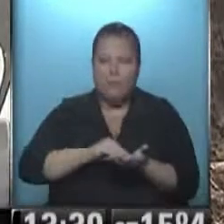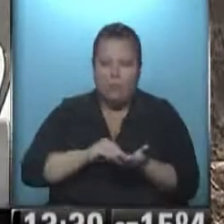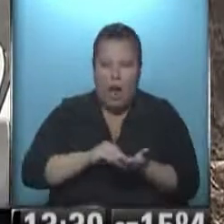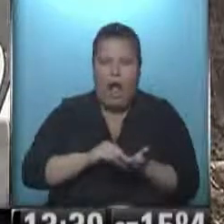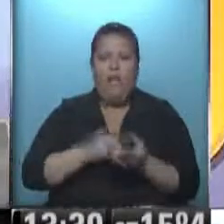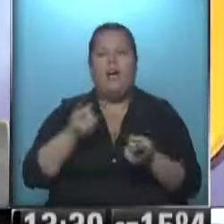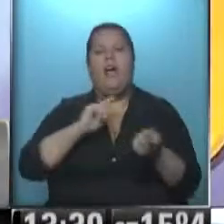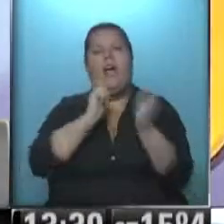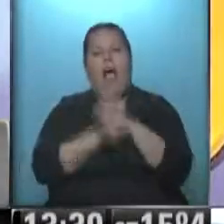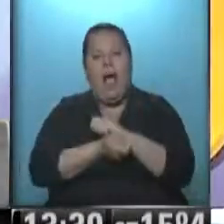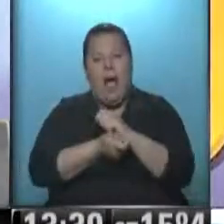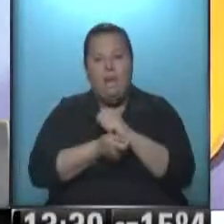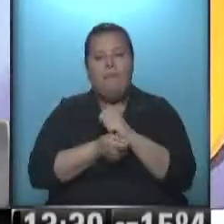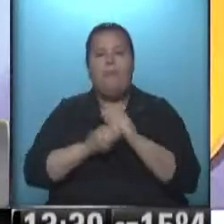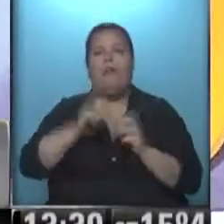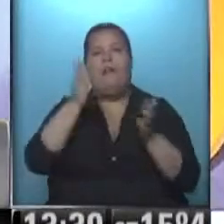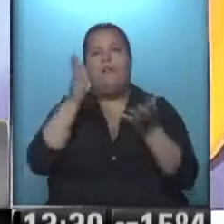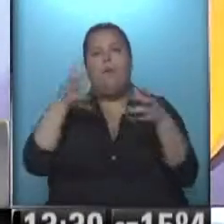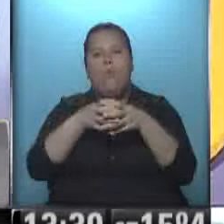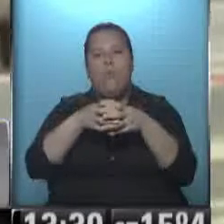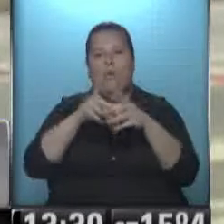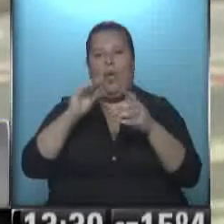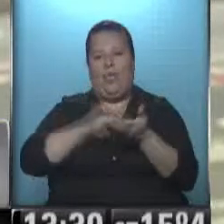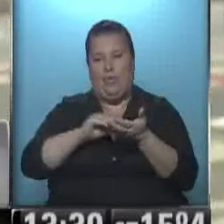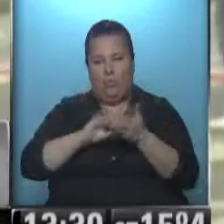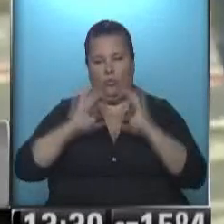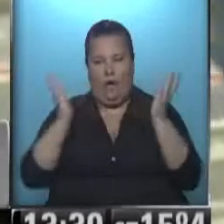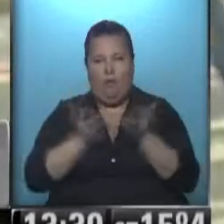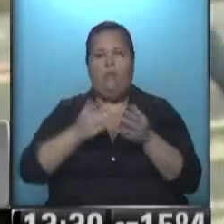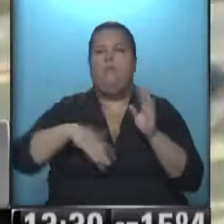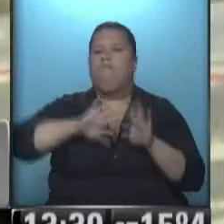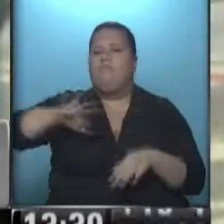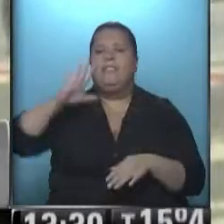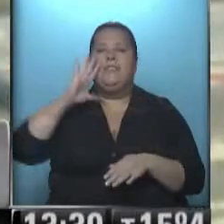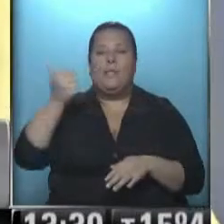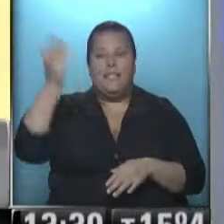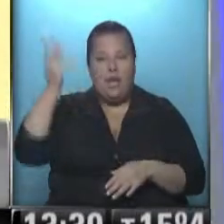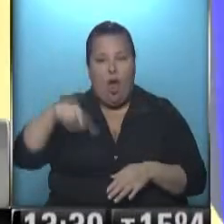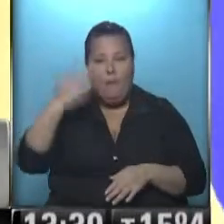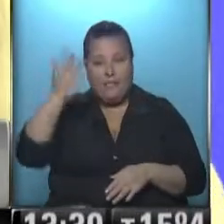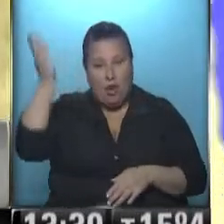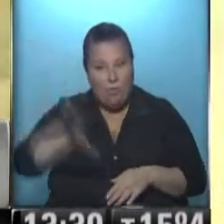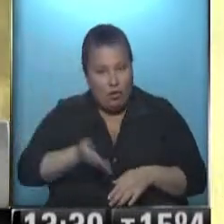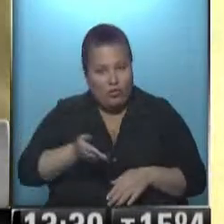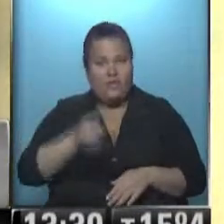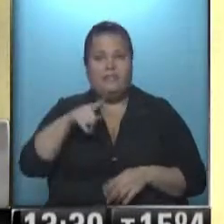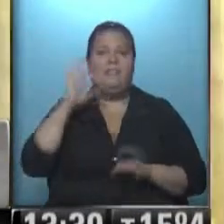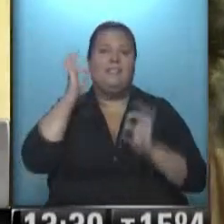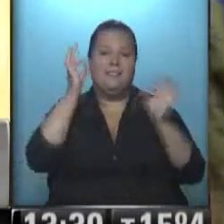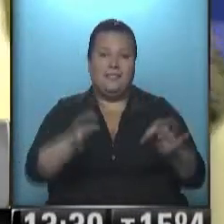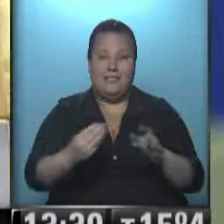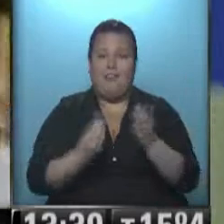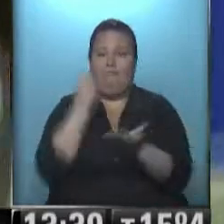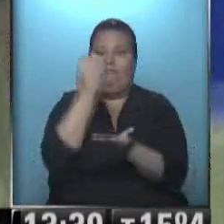y la renovación de un tercio de la Cámara Alta. Lejos del 56,5% de votos que la llevaron al cargo